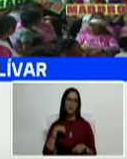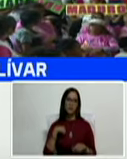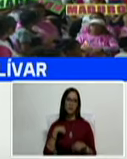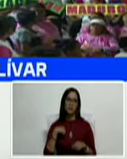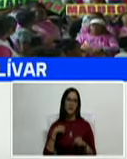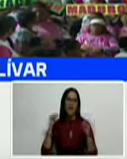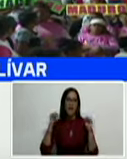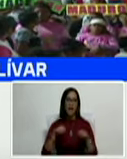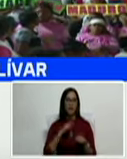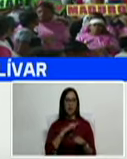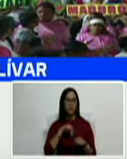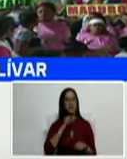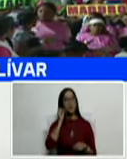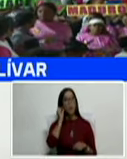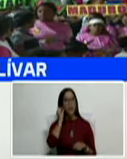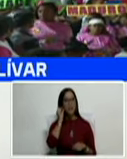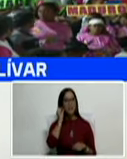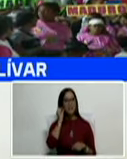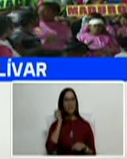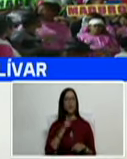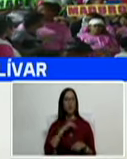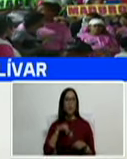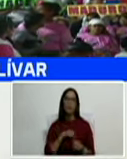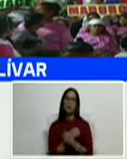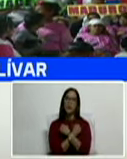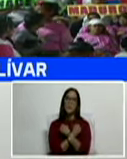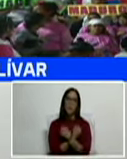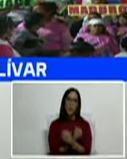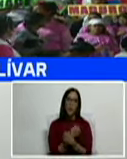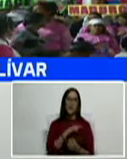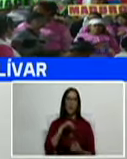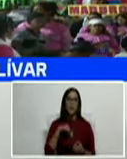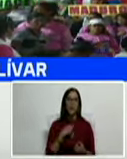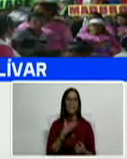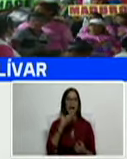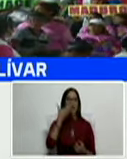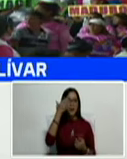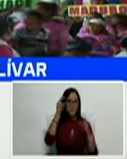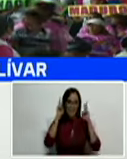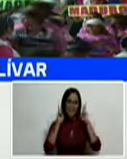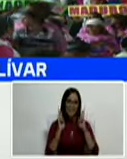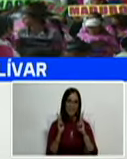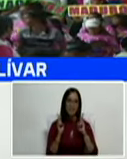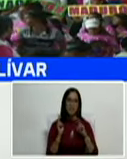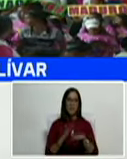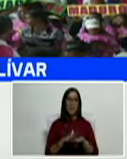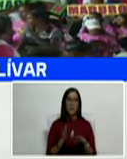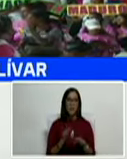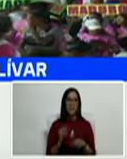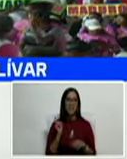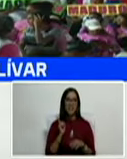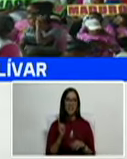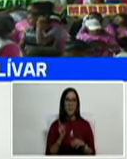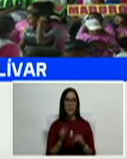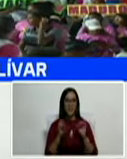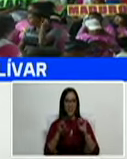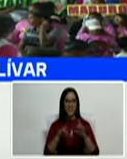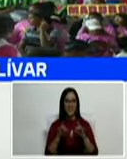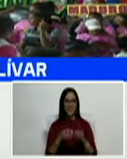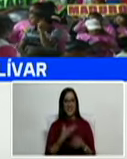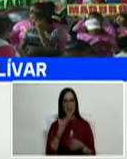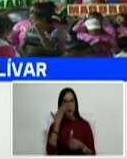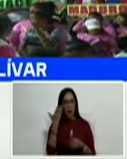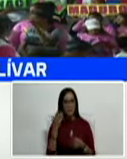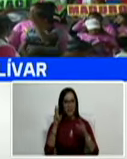Acá nosotras mujeres, con nuestro amor, con nuestra alma pura, porque debemos cultivar el alma